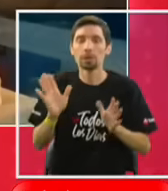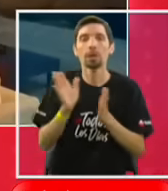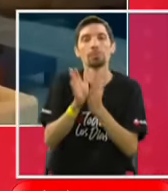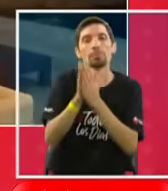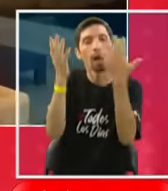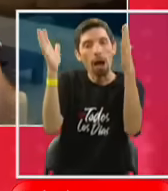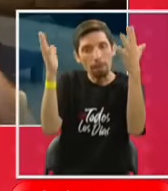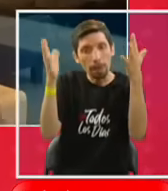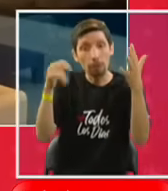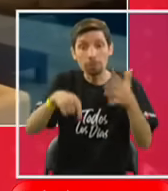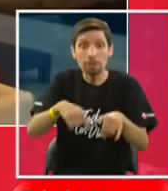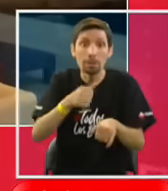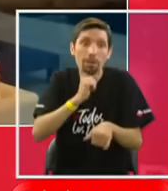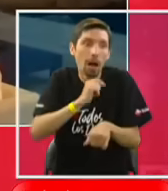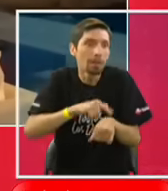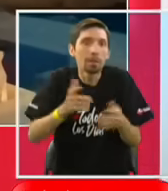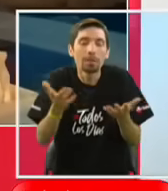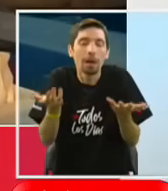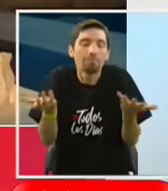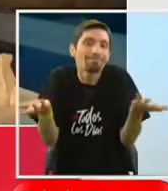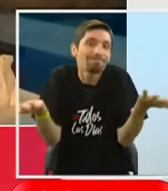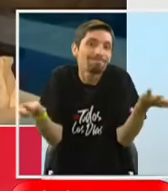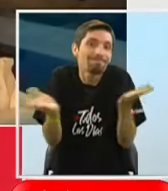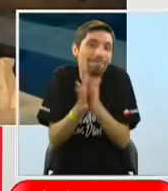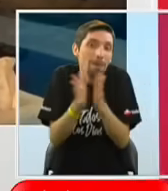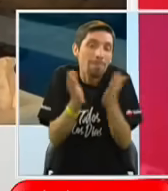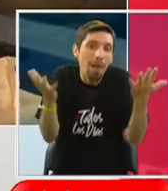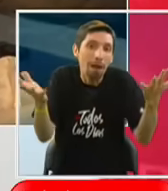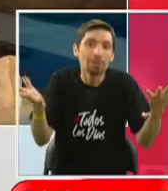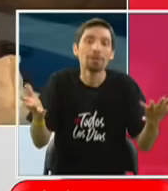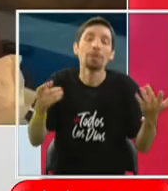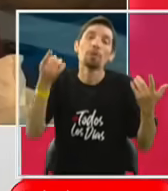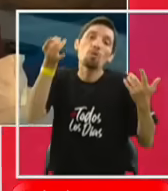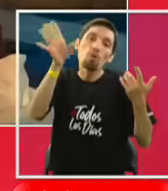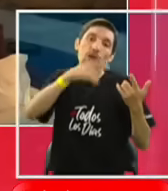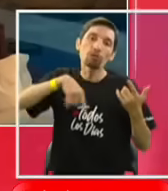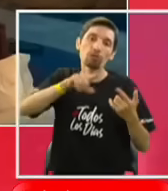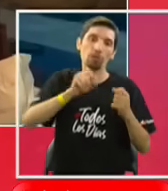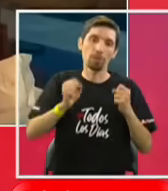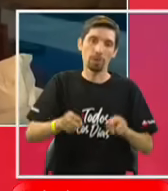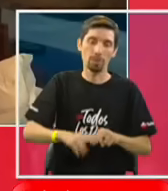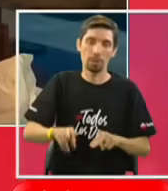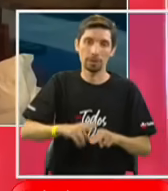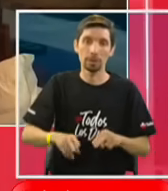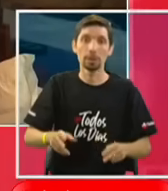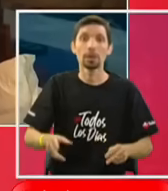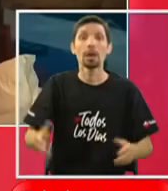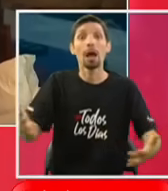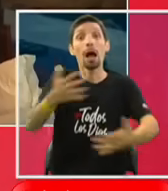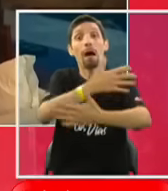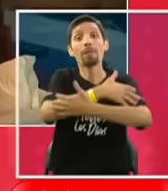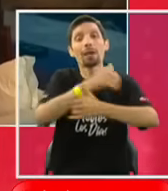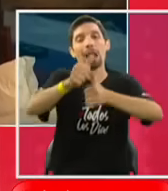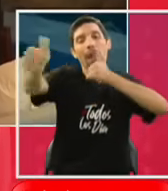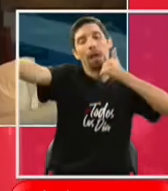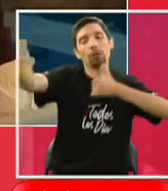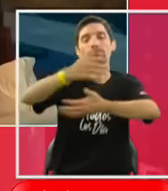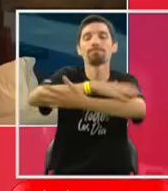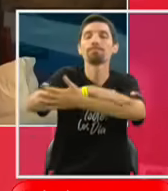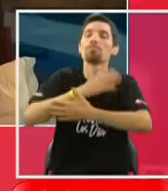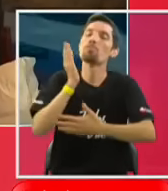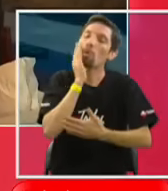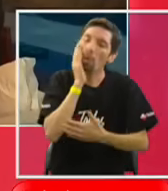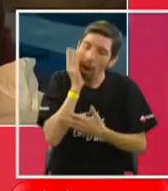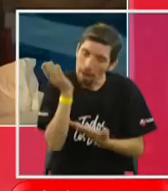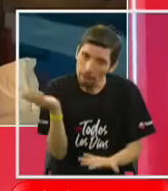aplausos hacen mucha falta en esto. Sí, muchas gracias. Pero es lo único que podemos hacer. Abrazarnos a la distancia. Eres muy amable